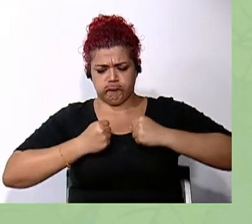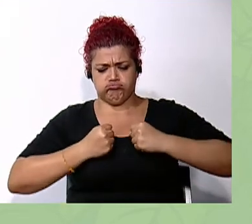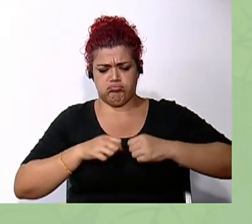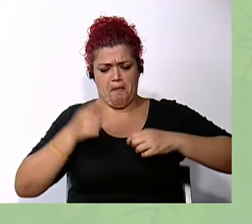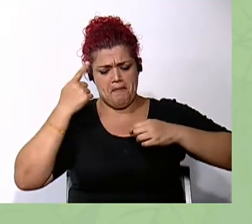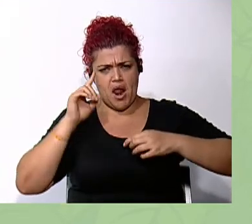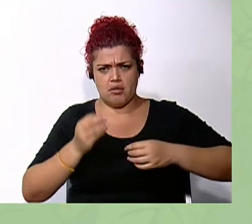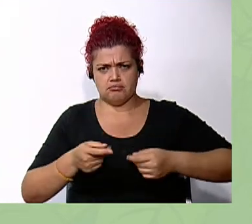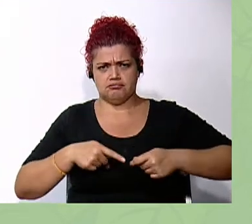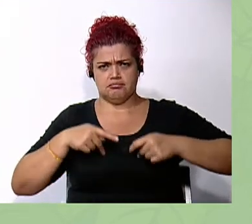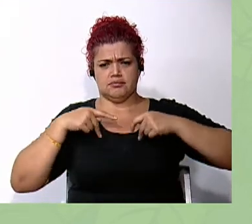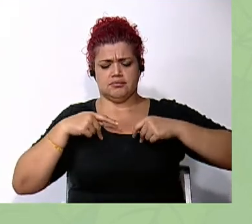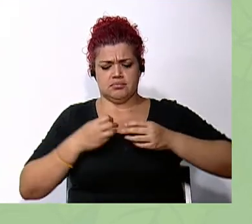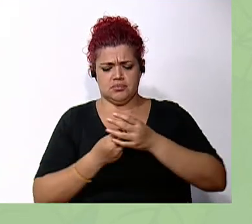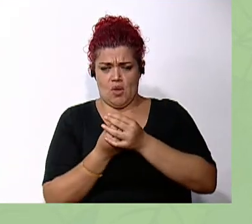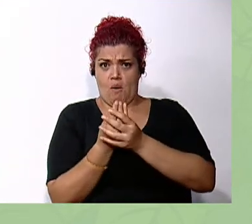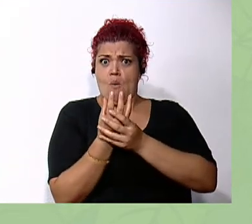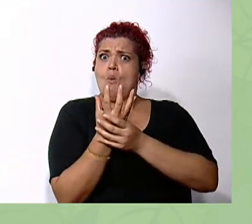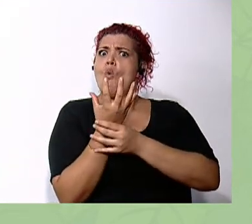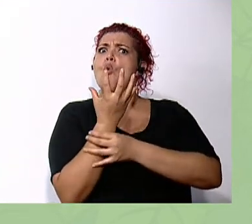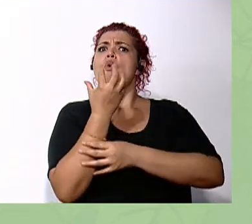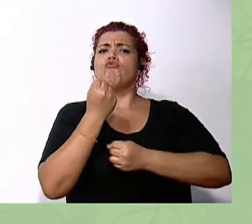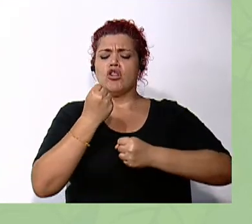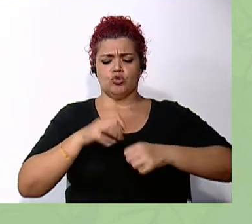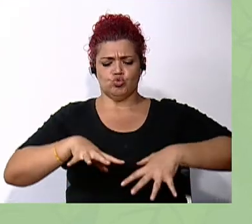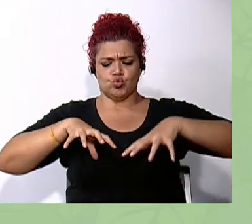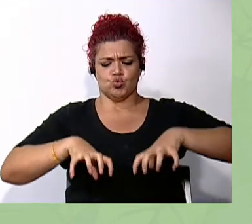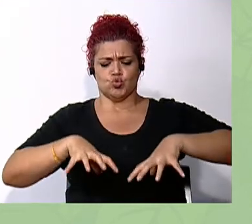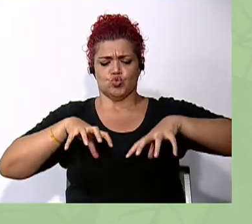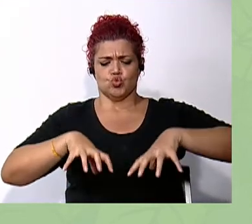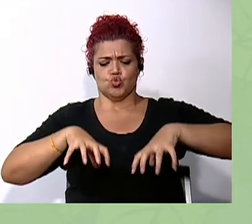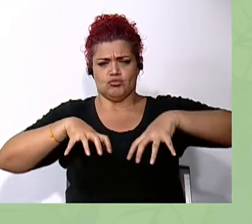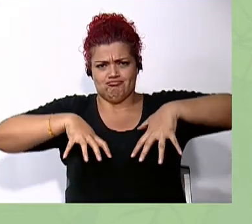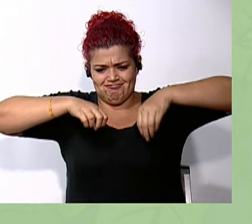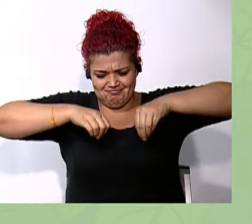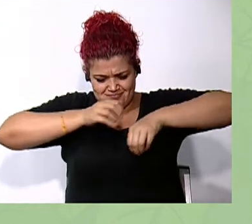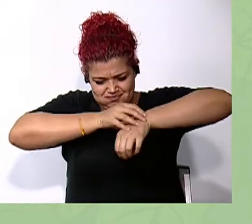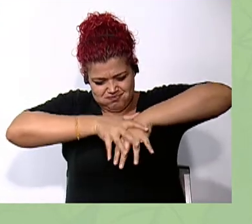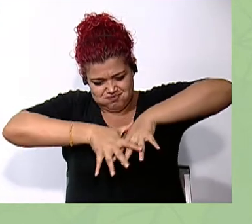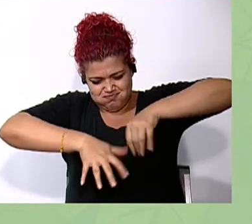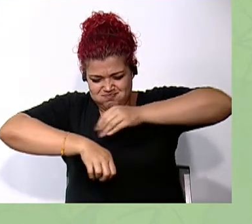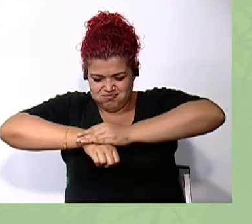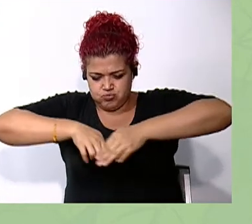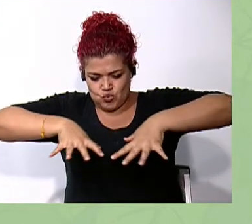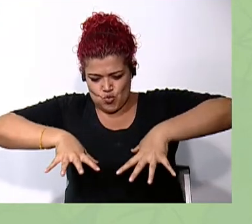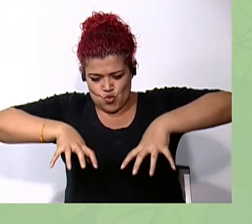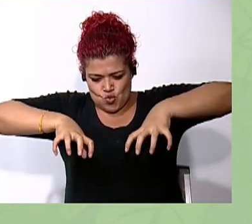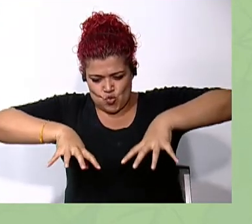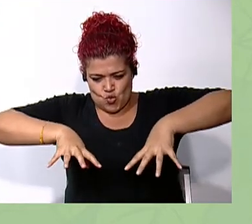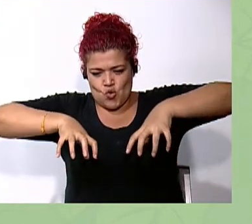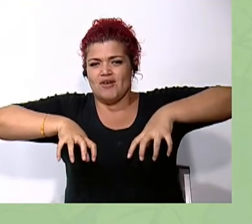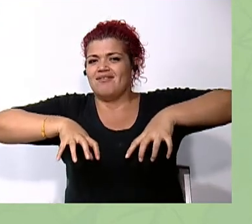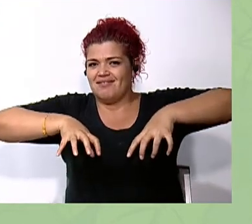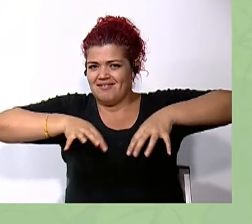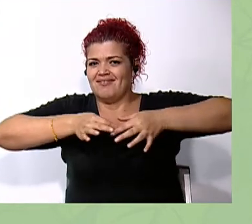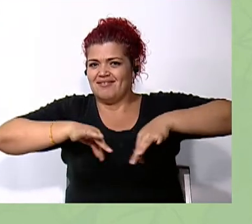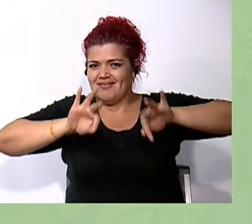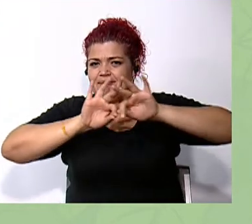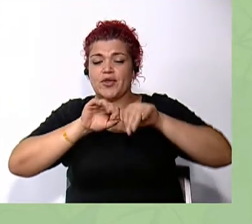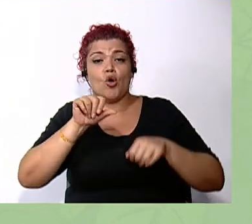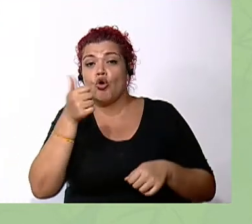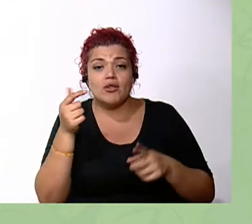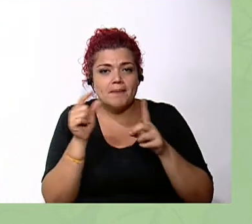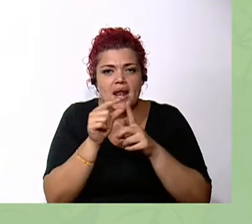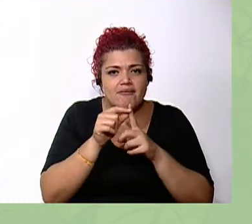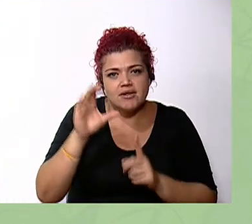necesitan para vivir, para alimentarse. ¿Qué otra palabra están viendo ustedes por ahí?